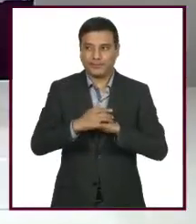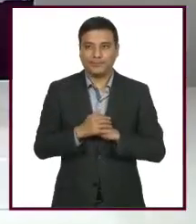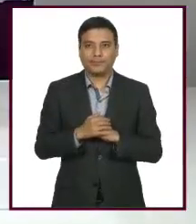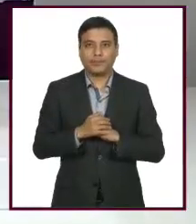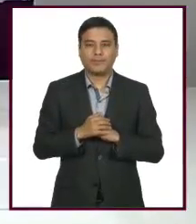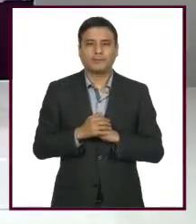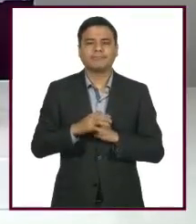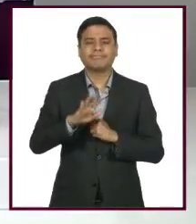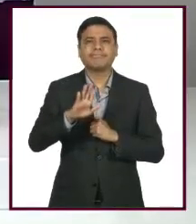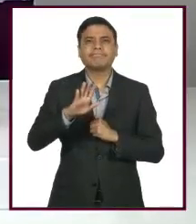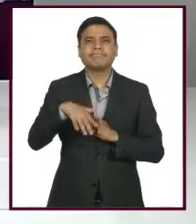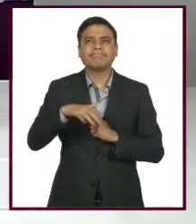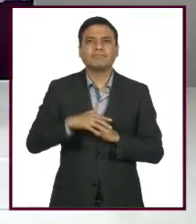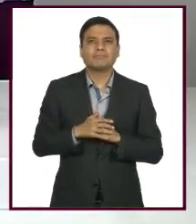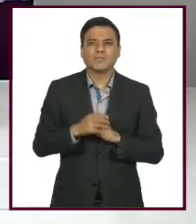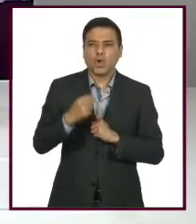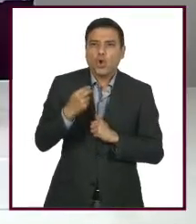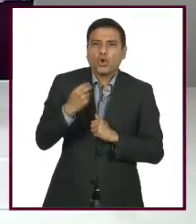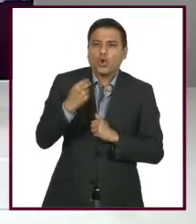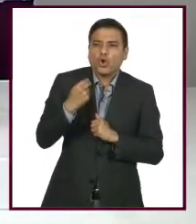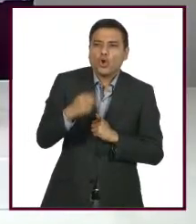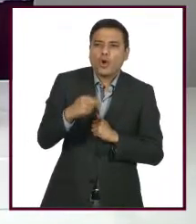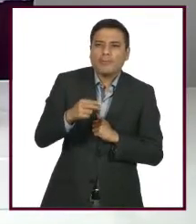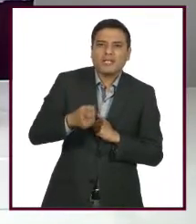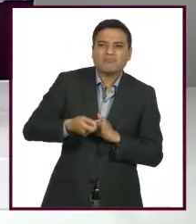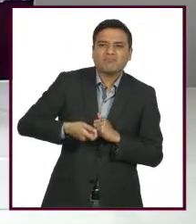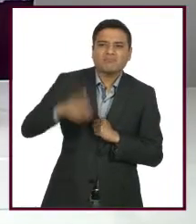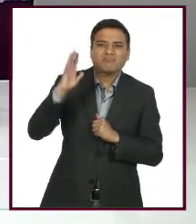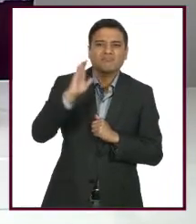con qué nombre se les conoce.